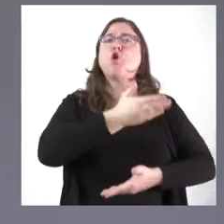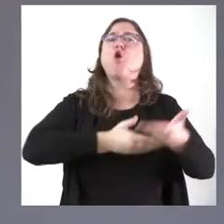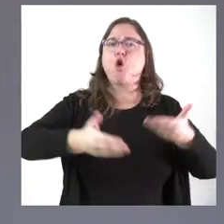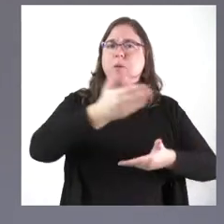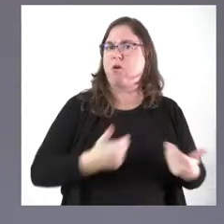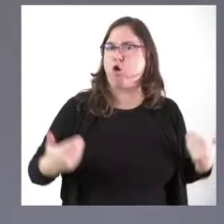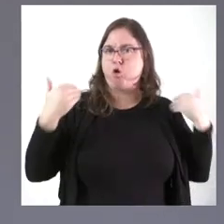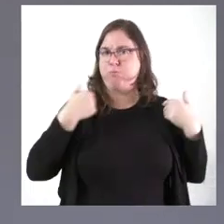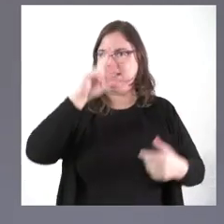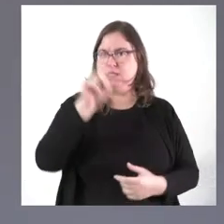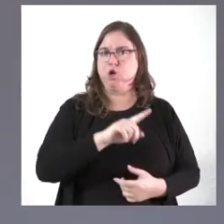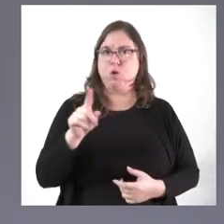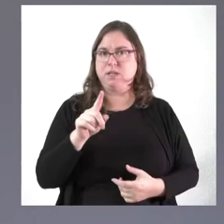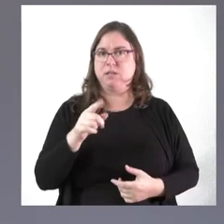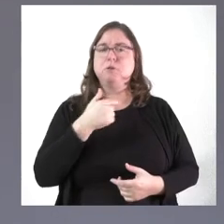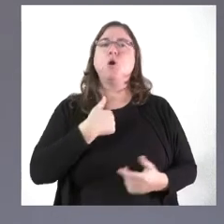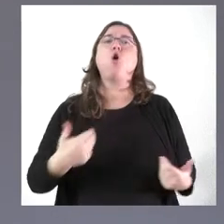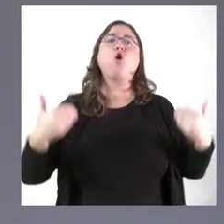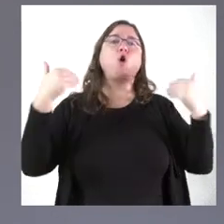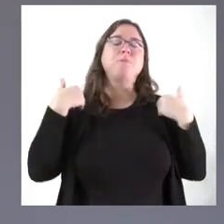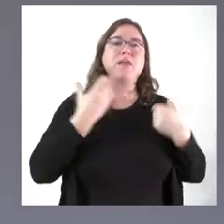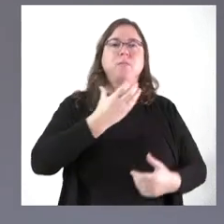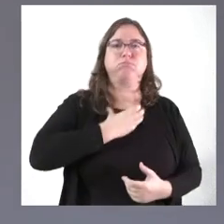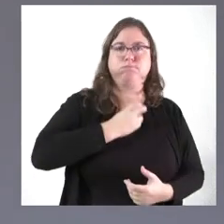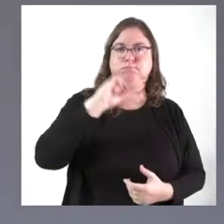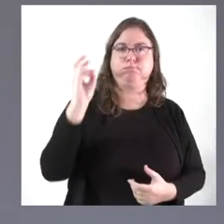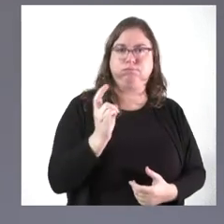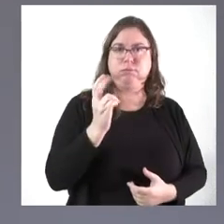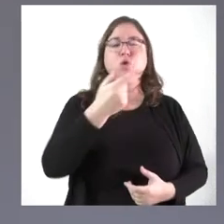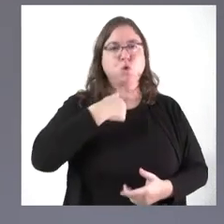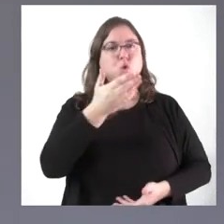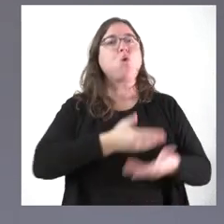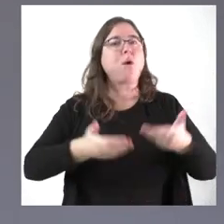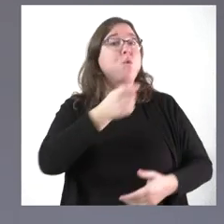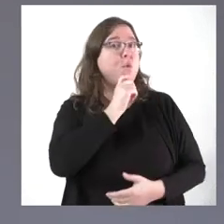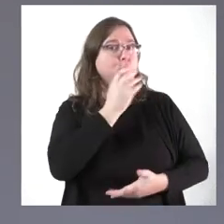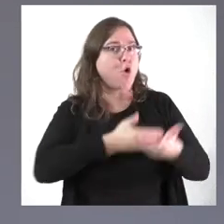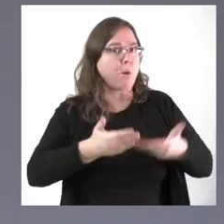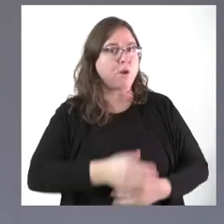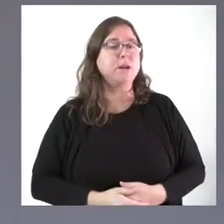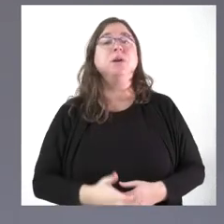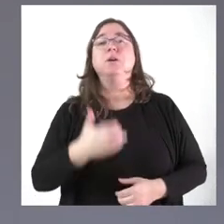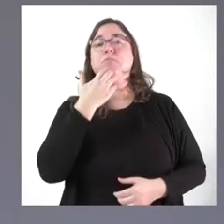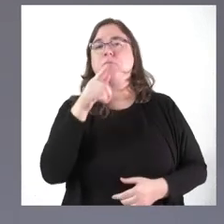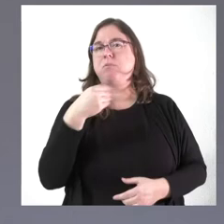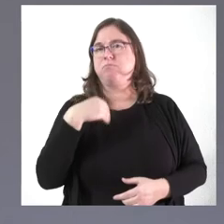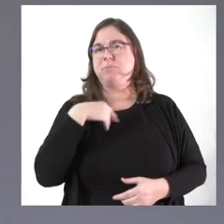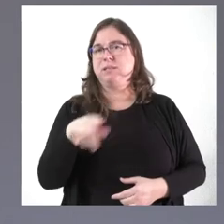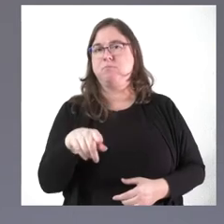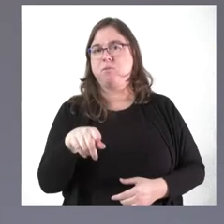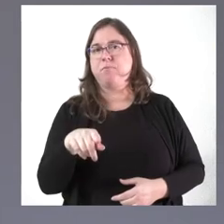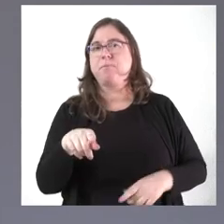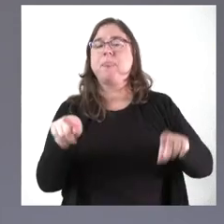no seamos los competentes estrictamente que son competencias municipales y particulares vamos a colaborar cómo pues por ejemplo esta actuación de